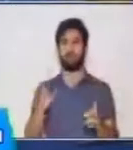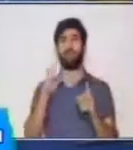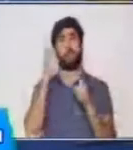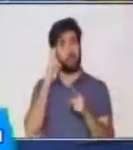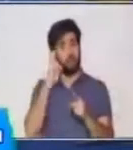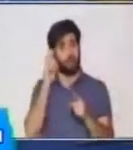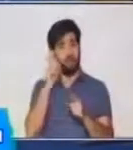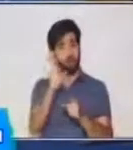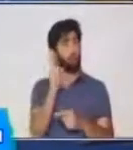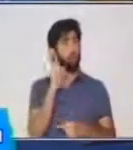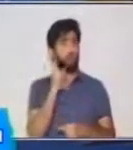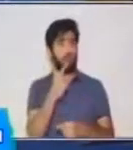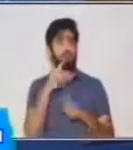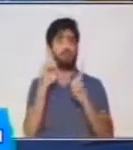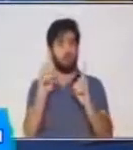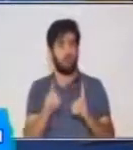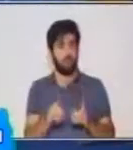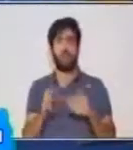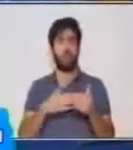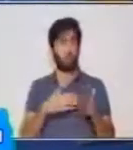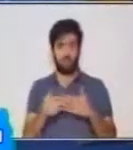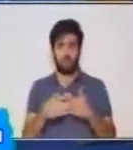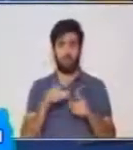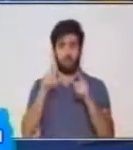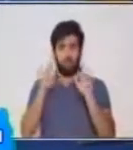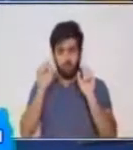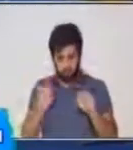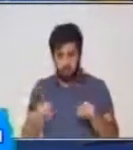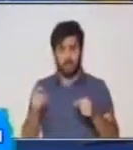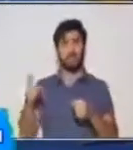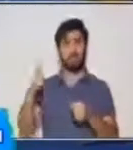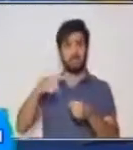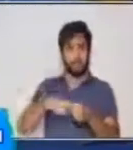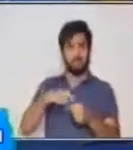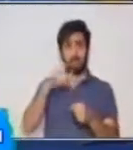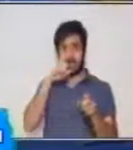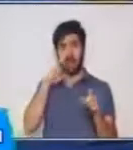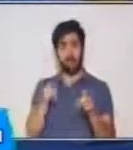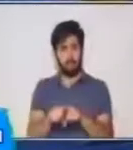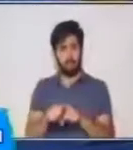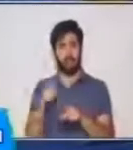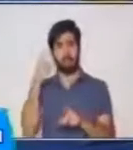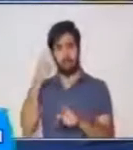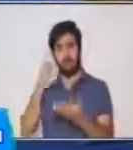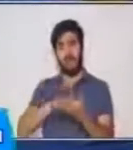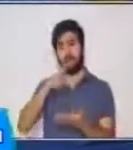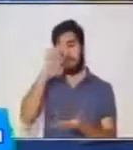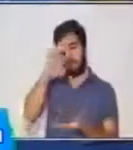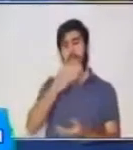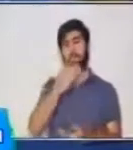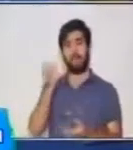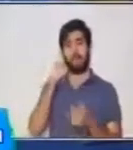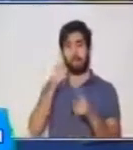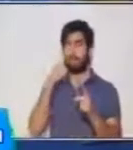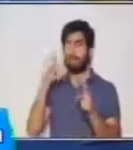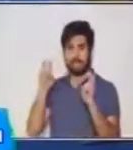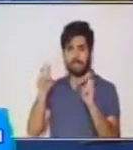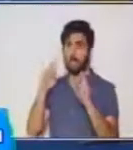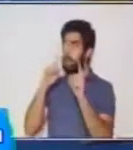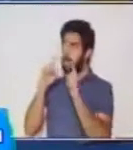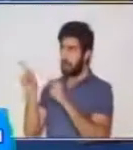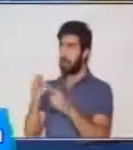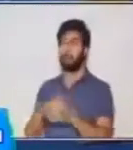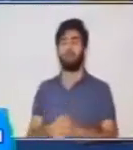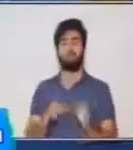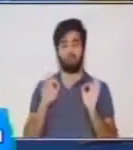poder desarrollar las competencias del área lingüística. Asimismo, las destrezas como la atención y la memoria. Antes de empezar, te recomiendo que